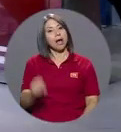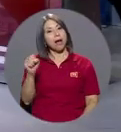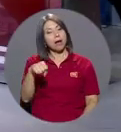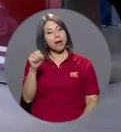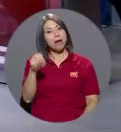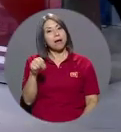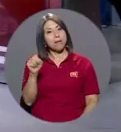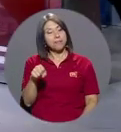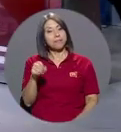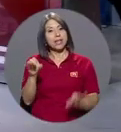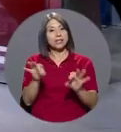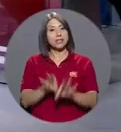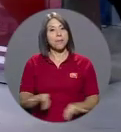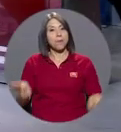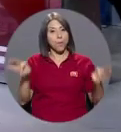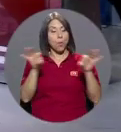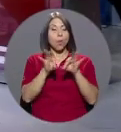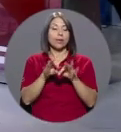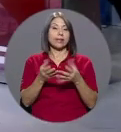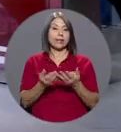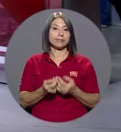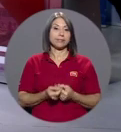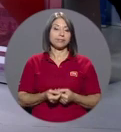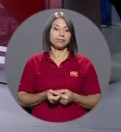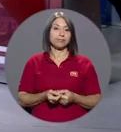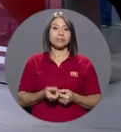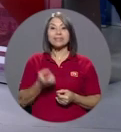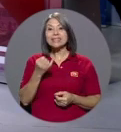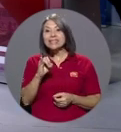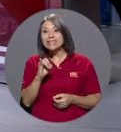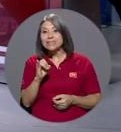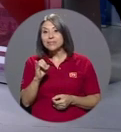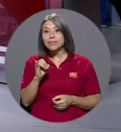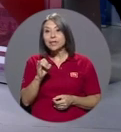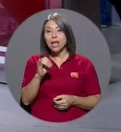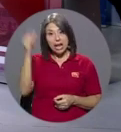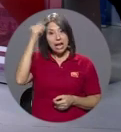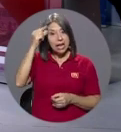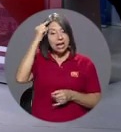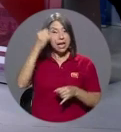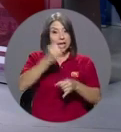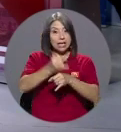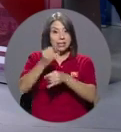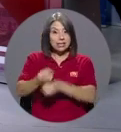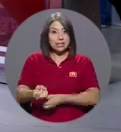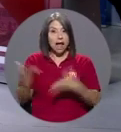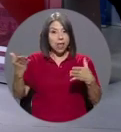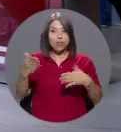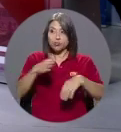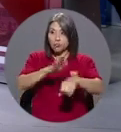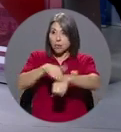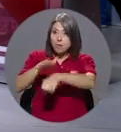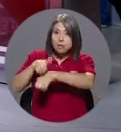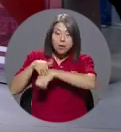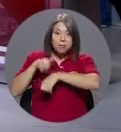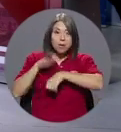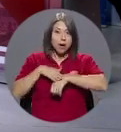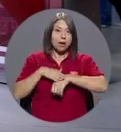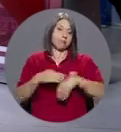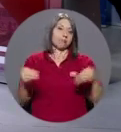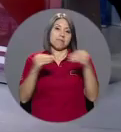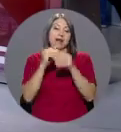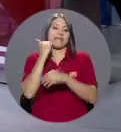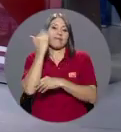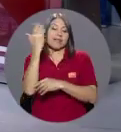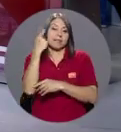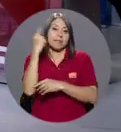Sí, ¿no? Básicamente es importante, como lo mencionaba antes, si el Estado como tal facilita estos permisos,